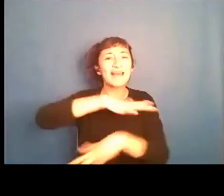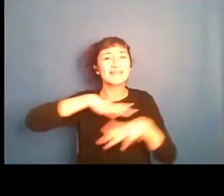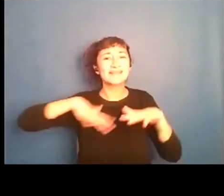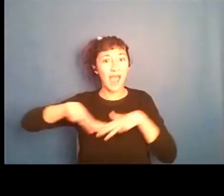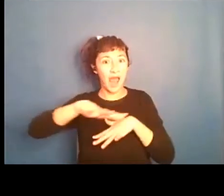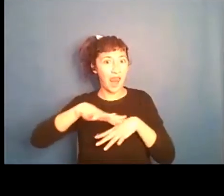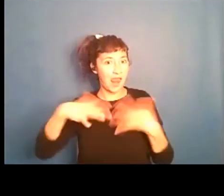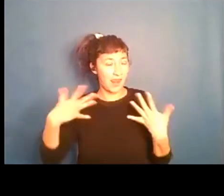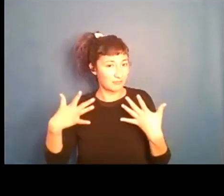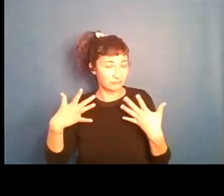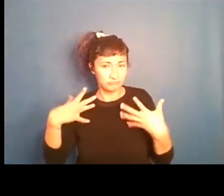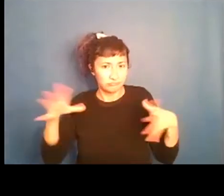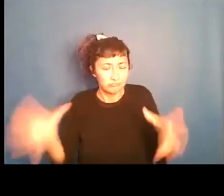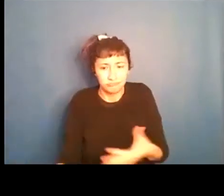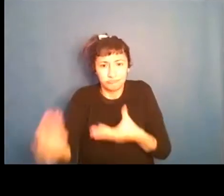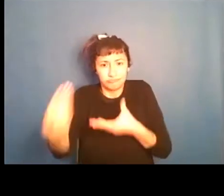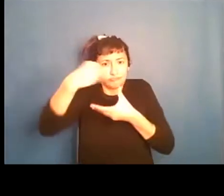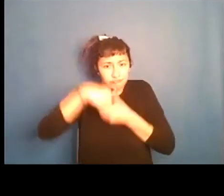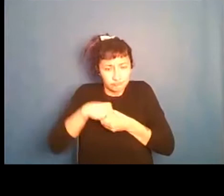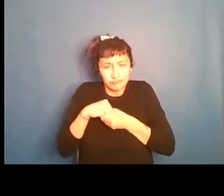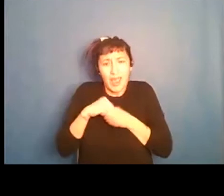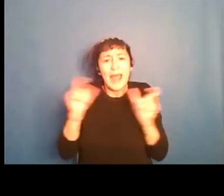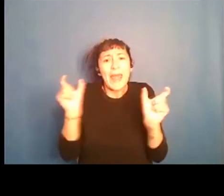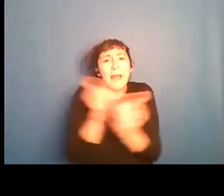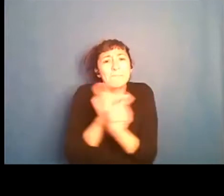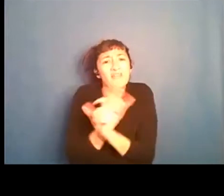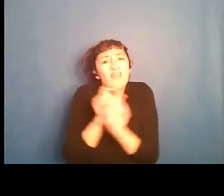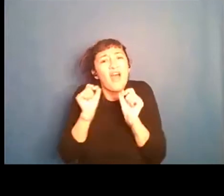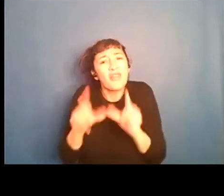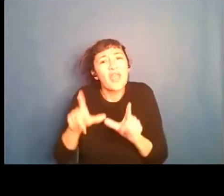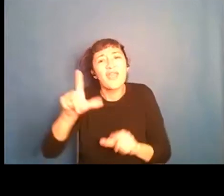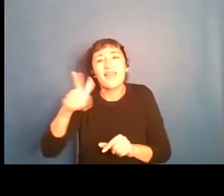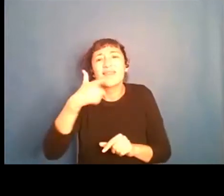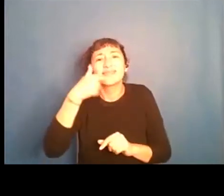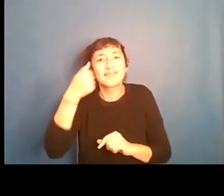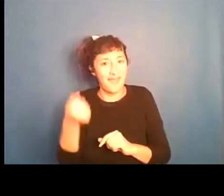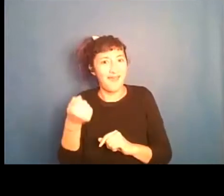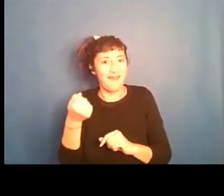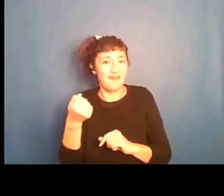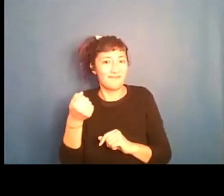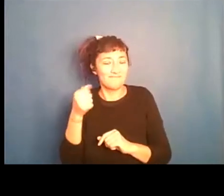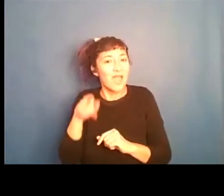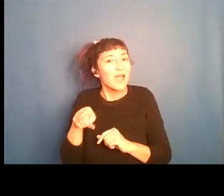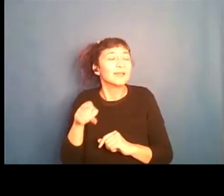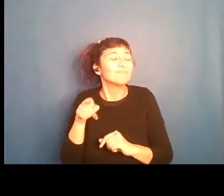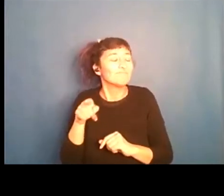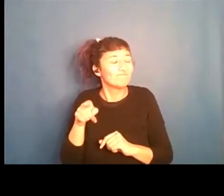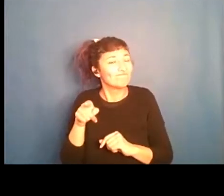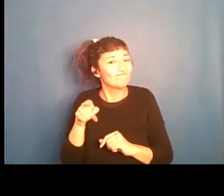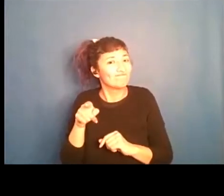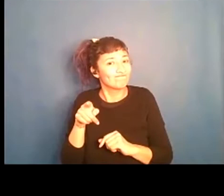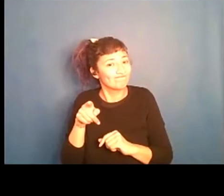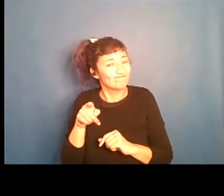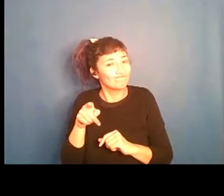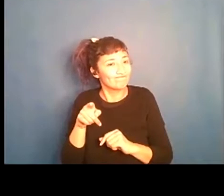grandes gramáticas que tiene lengua de señas argentina. Entonces, ahí cae y recae la